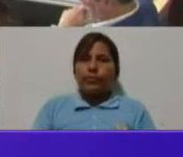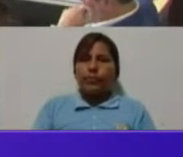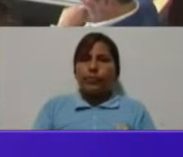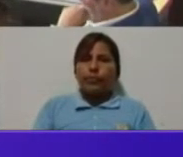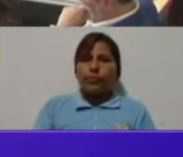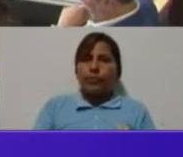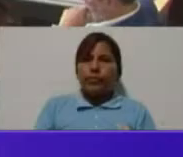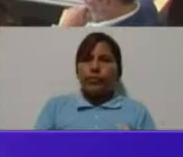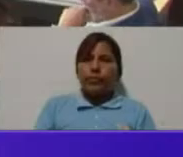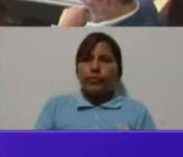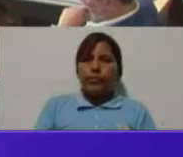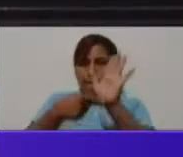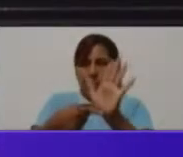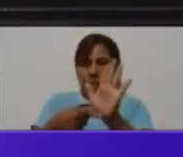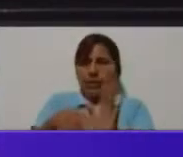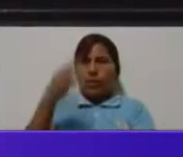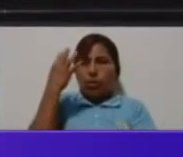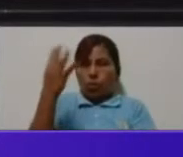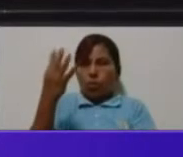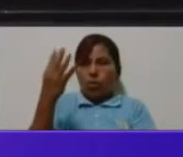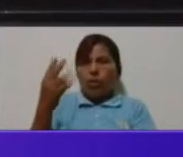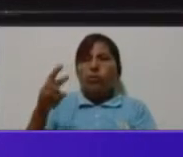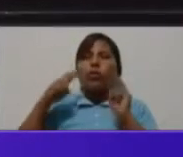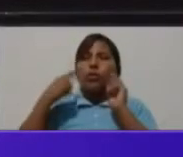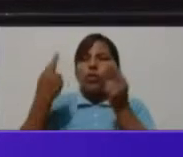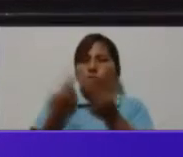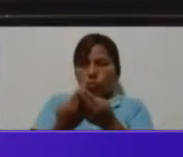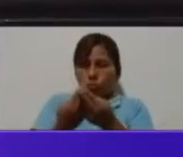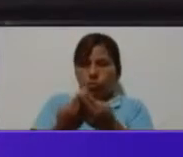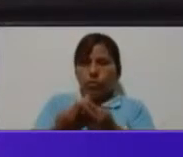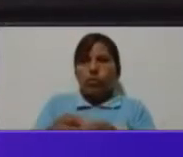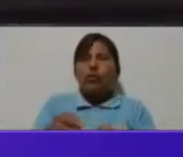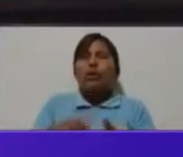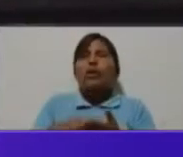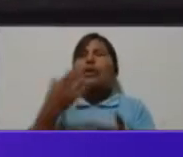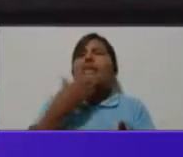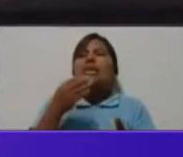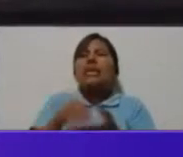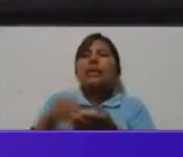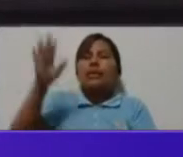los oficialistas. Los regidores que estén a favor, que levante la mano.